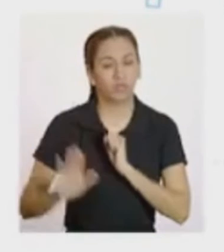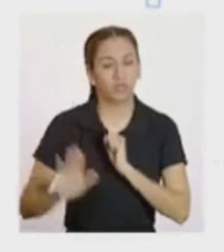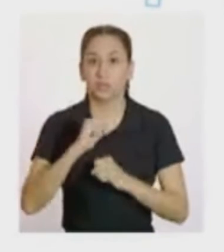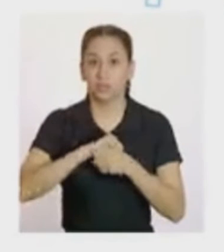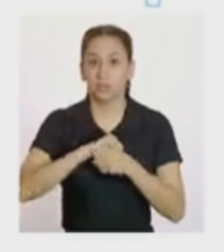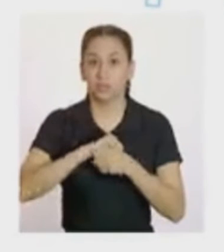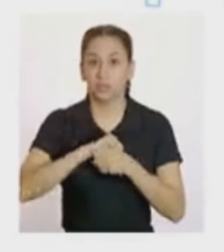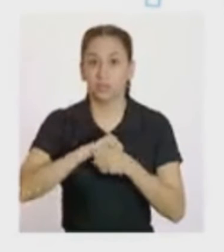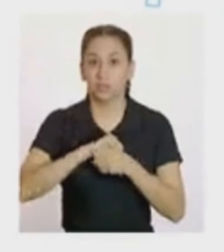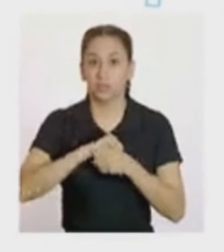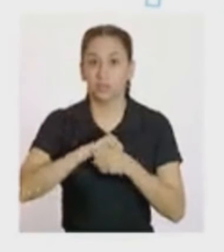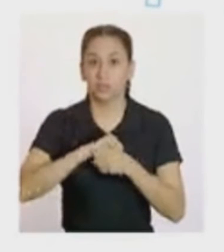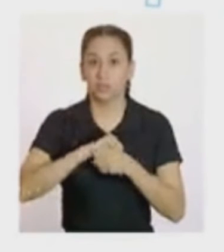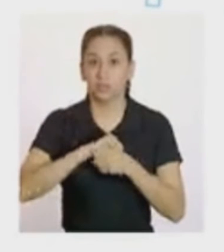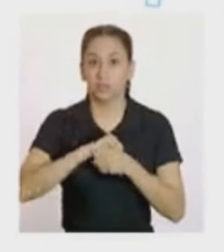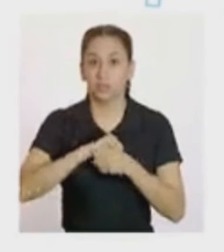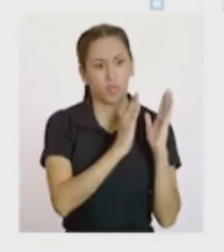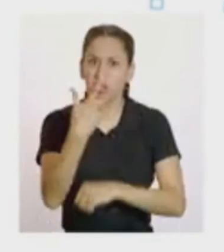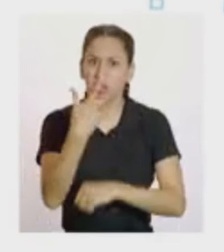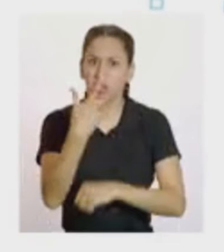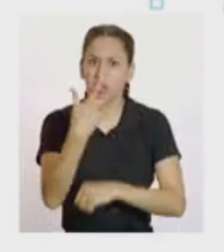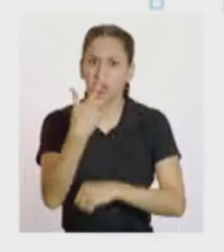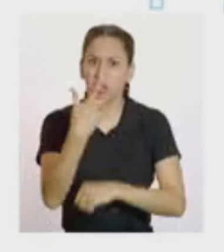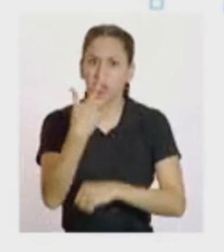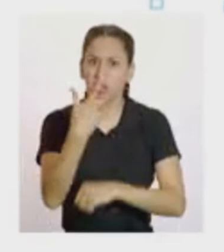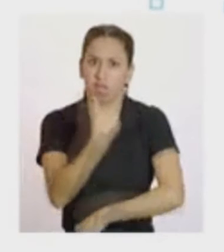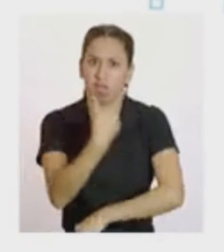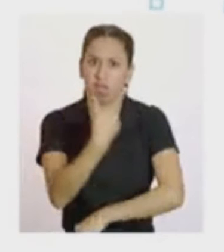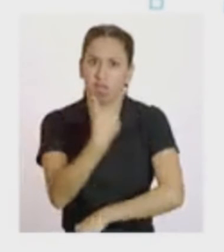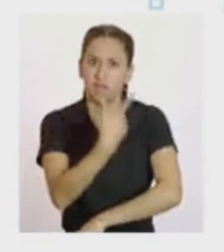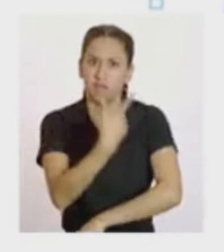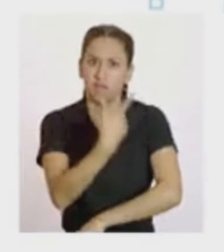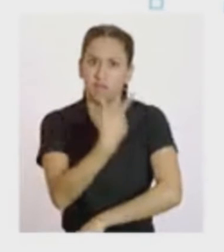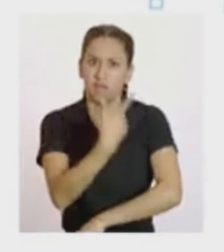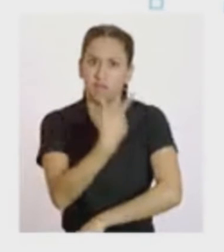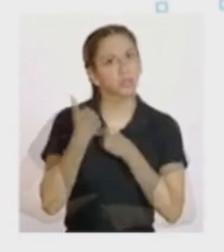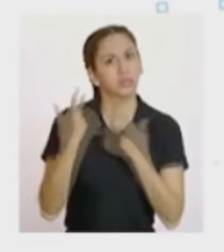se ha venido desarrollando la vacunación en nuestro país? ¿Cuál ha sido el rol del Estado?